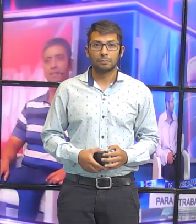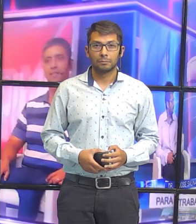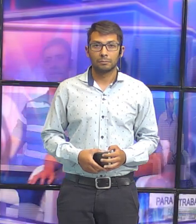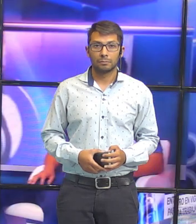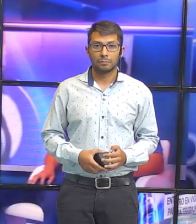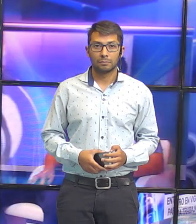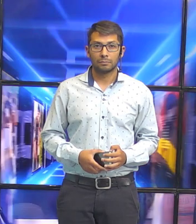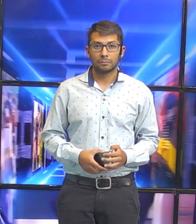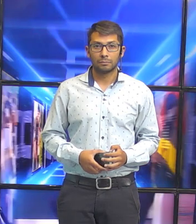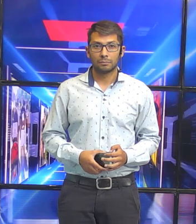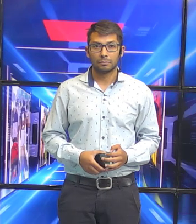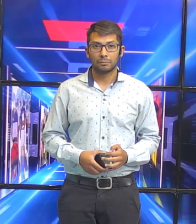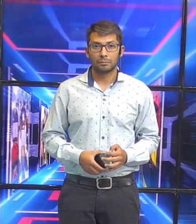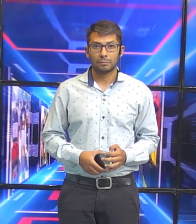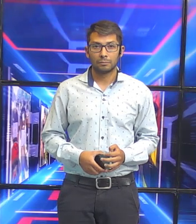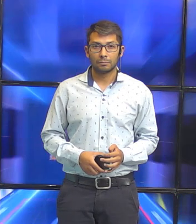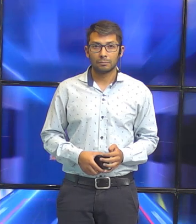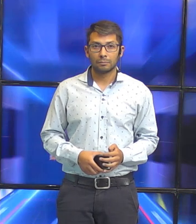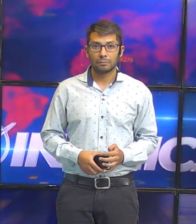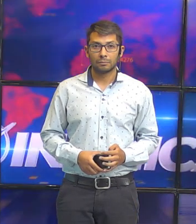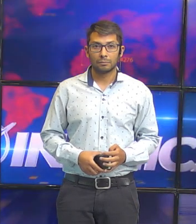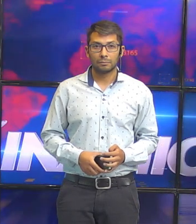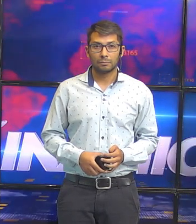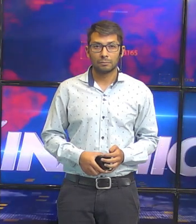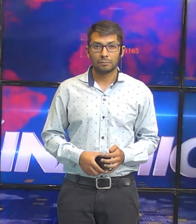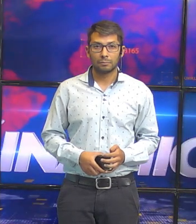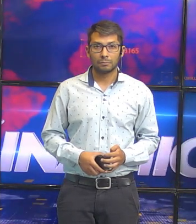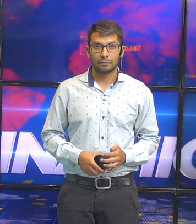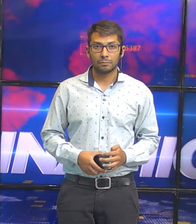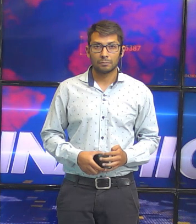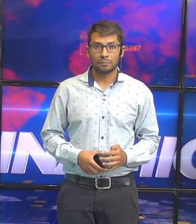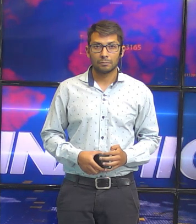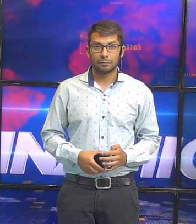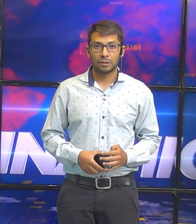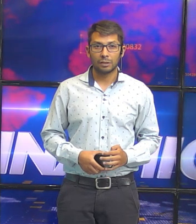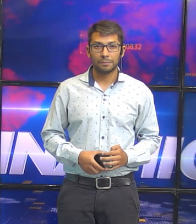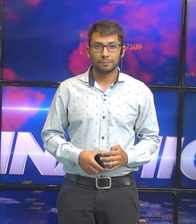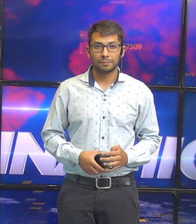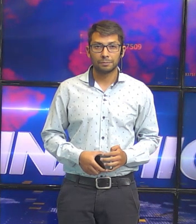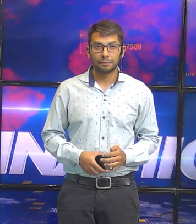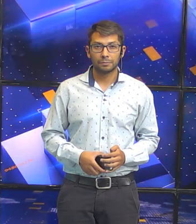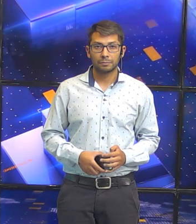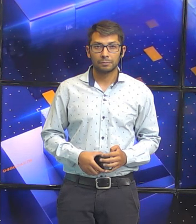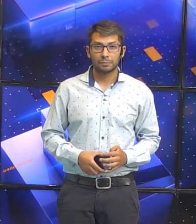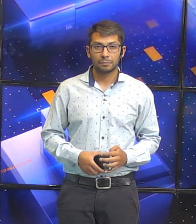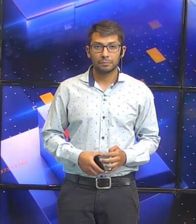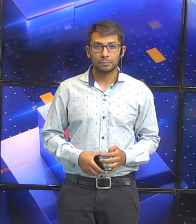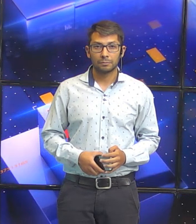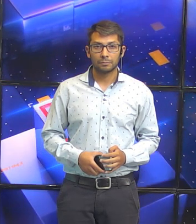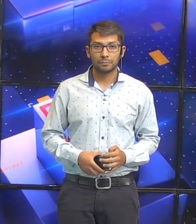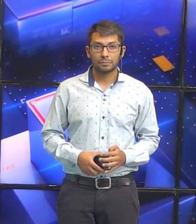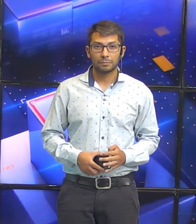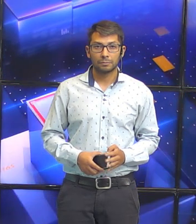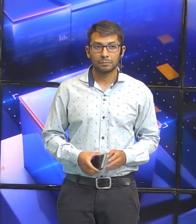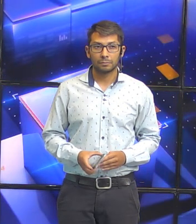gremios y las cámaras empresarias como ustedes adelantaban en en la introducción de la nota Sí porque bueno estas